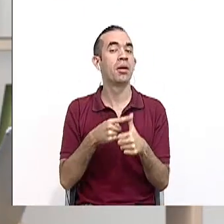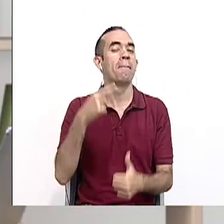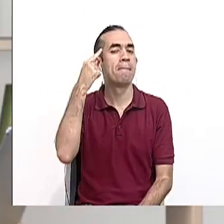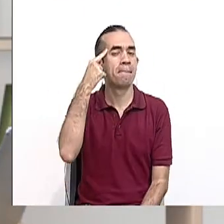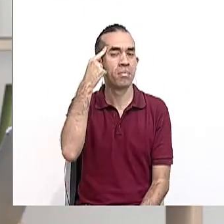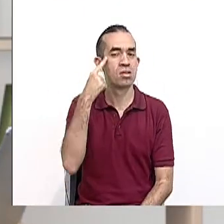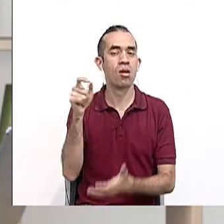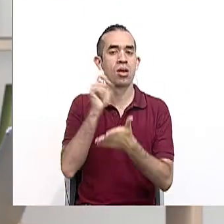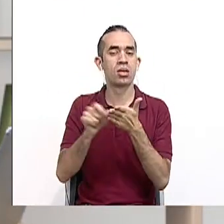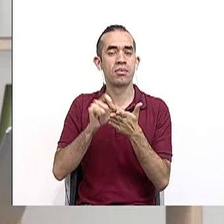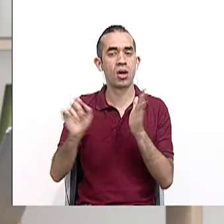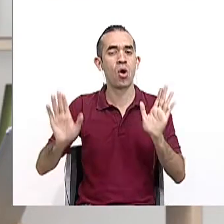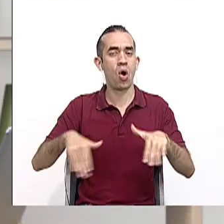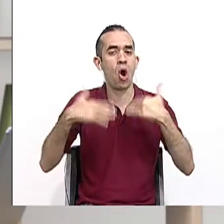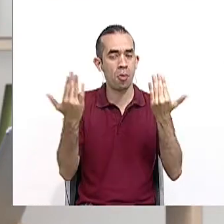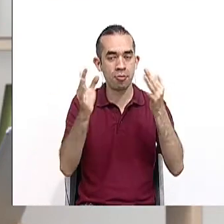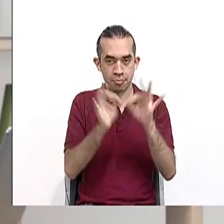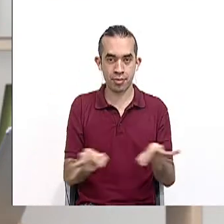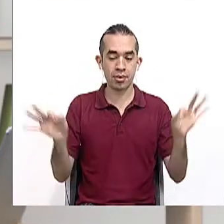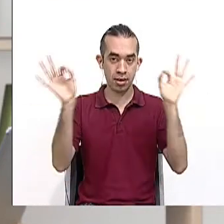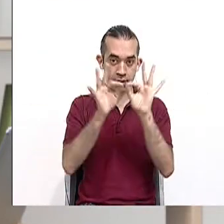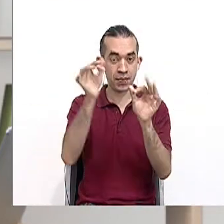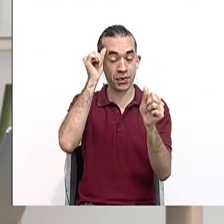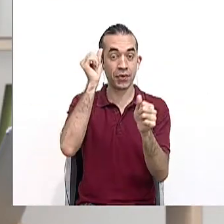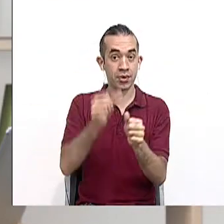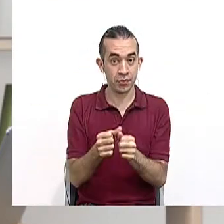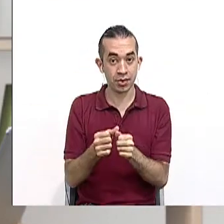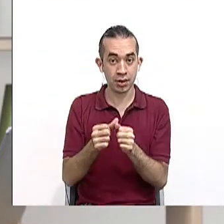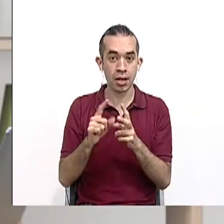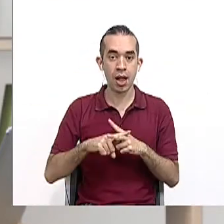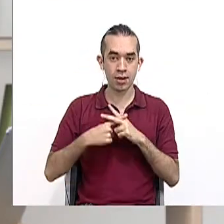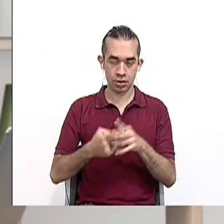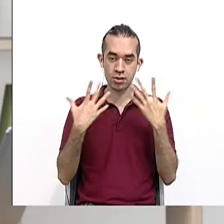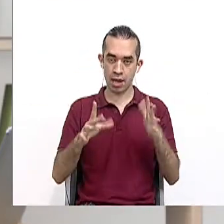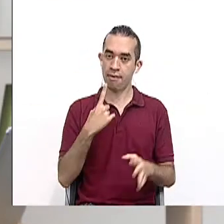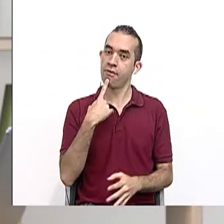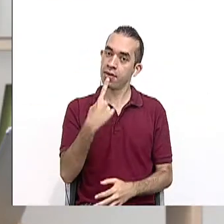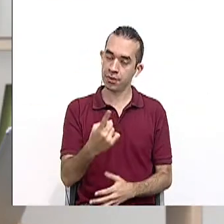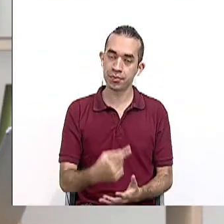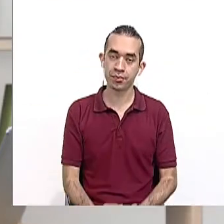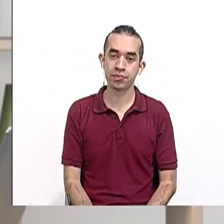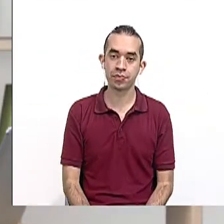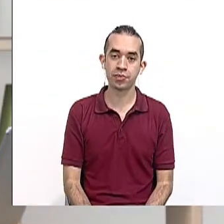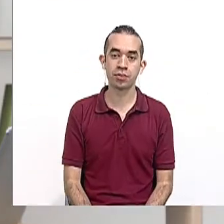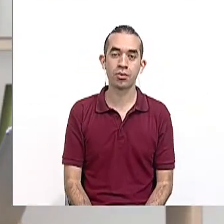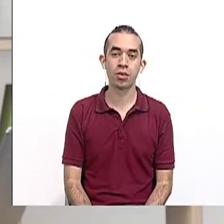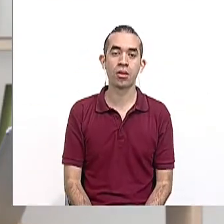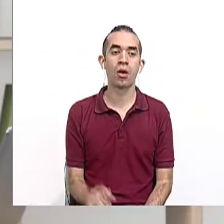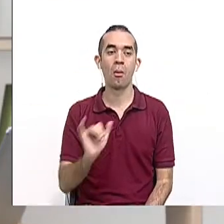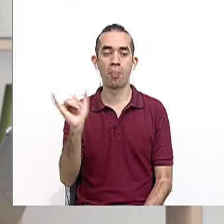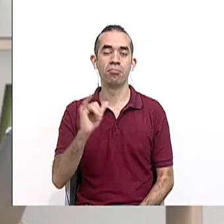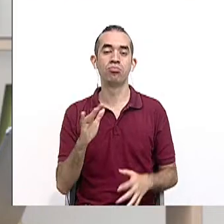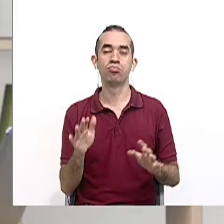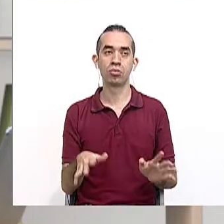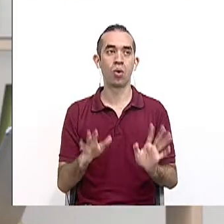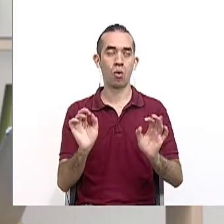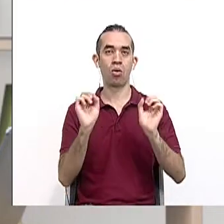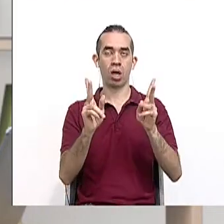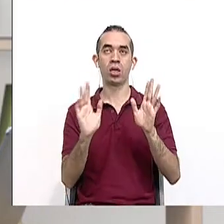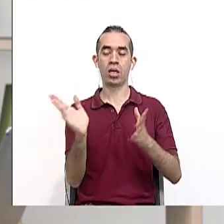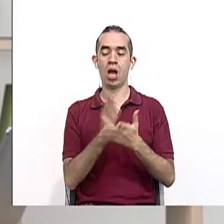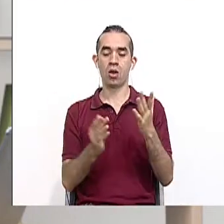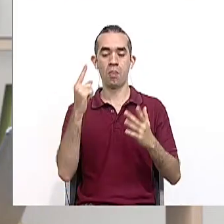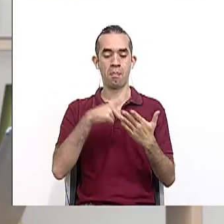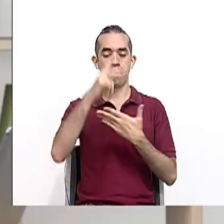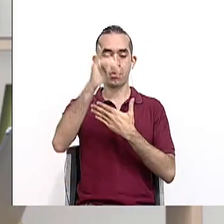vamos a escribir y es muy importante. Recuerdan, al inicio dijimos, nos vamos a detener y pensar muy bien cuando tenemos un proyecto,